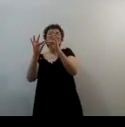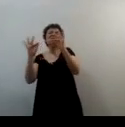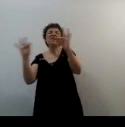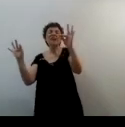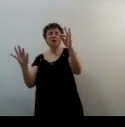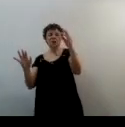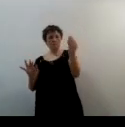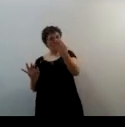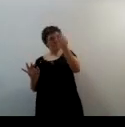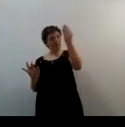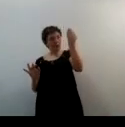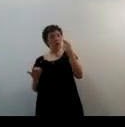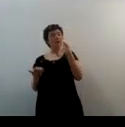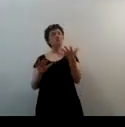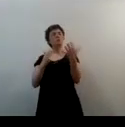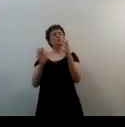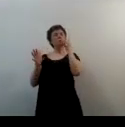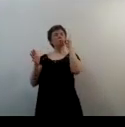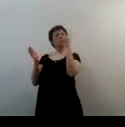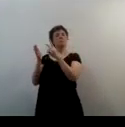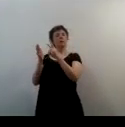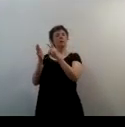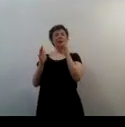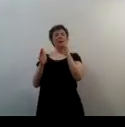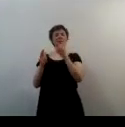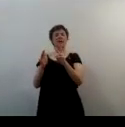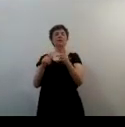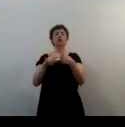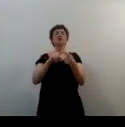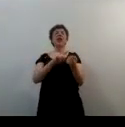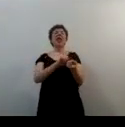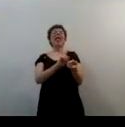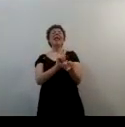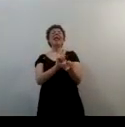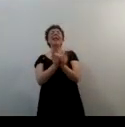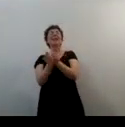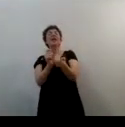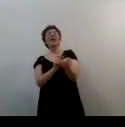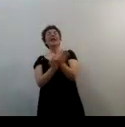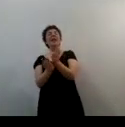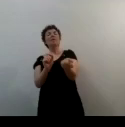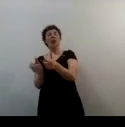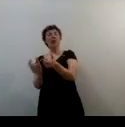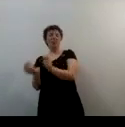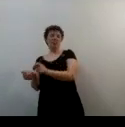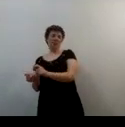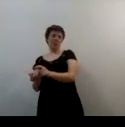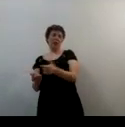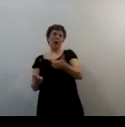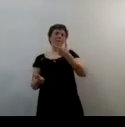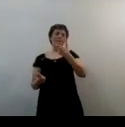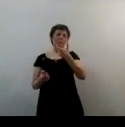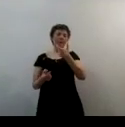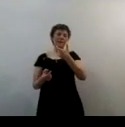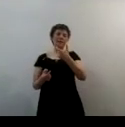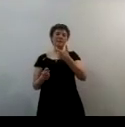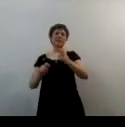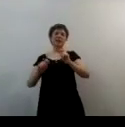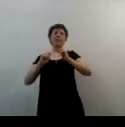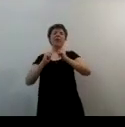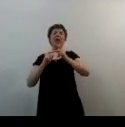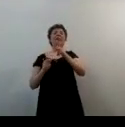más o menos podáis ver a qué equivalen las cosas. O sea, es decir, que una pizza lo que mayoritariamente me aporta va a ser carbohidrato y